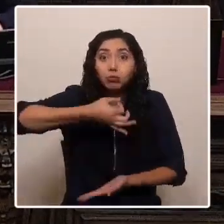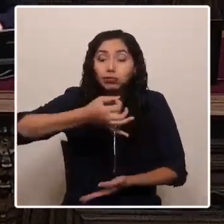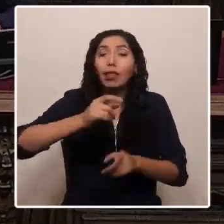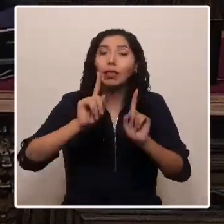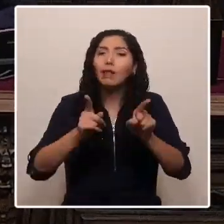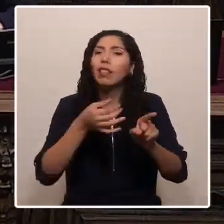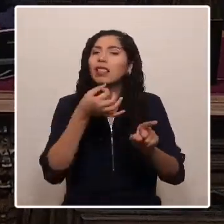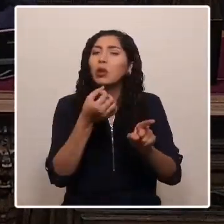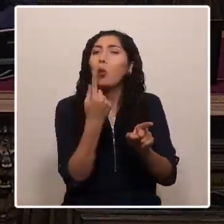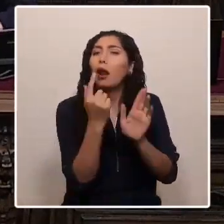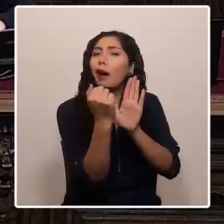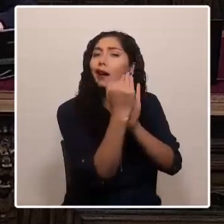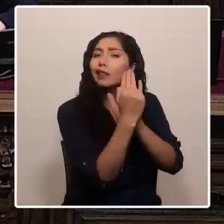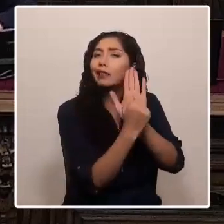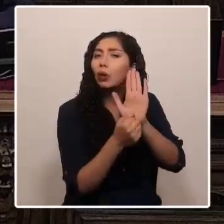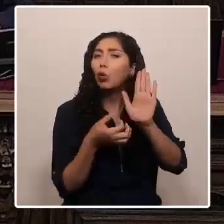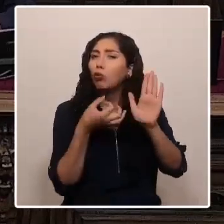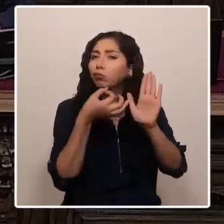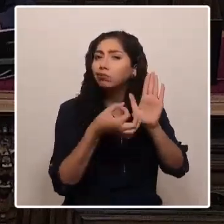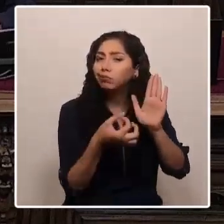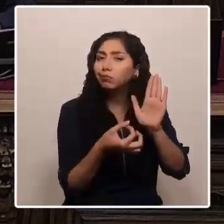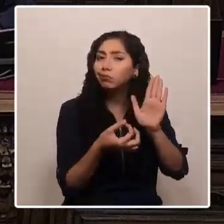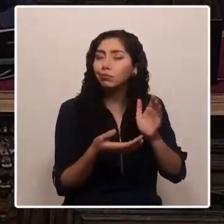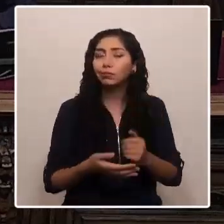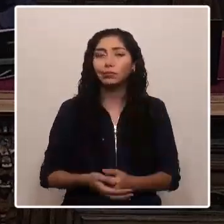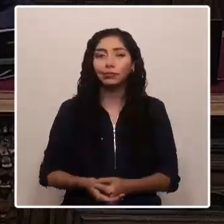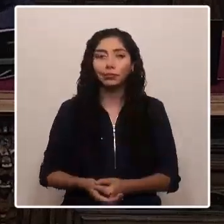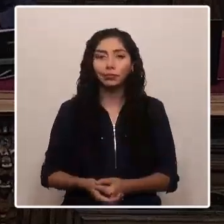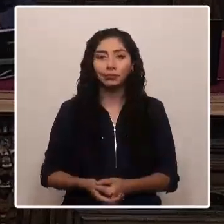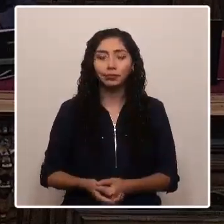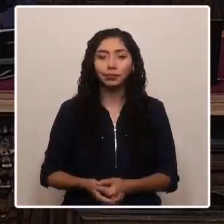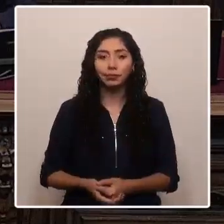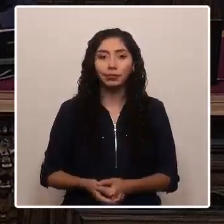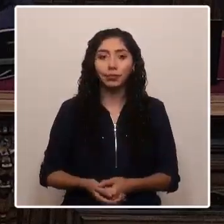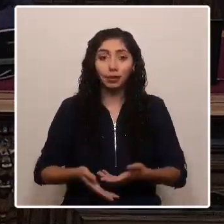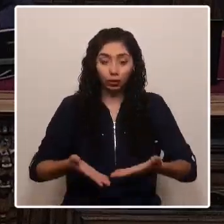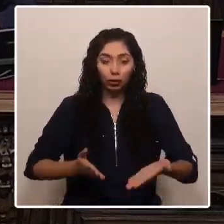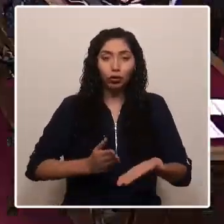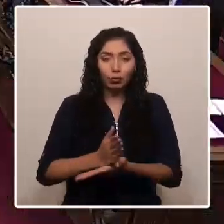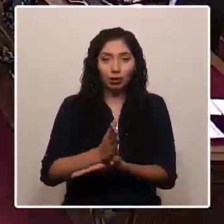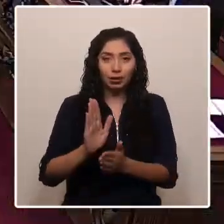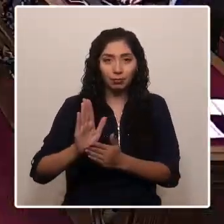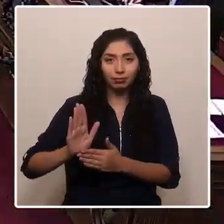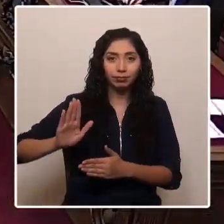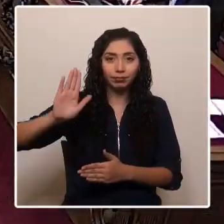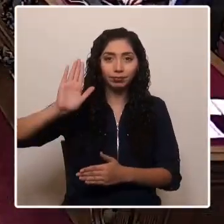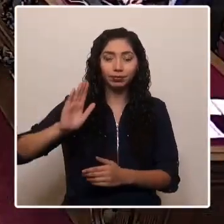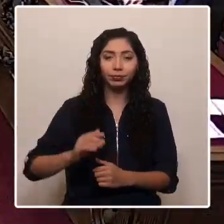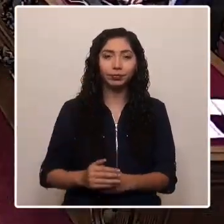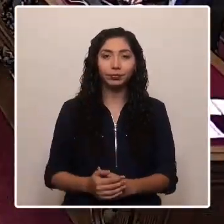artículos a los que se referirán durante su discurso. Ofrecemos la palabra.